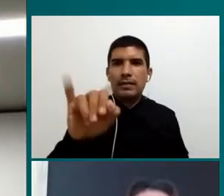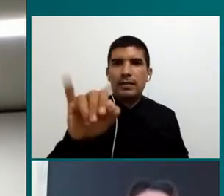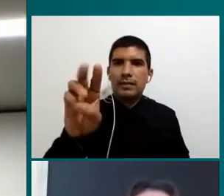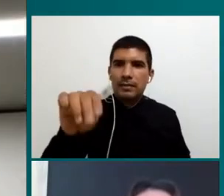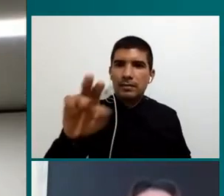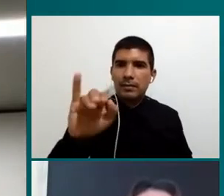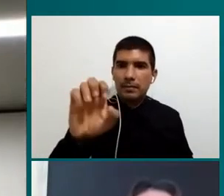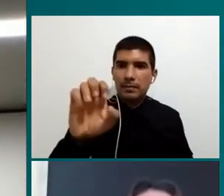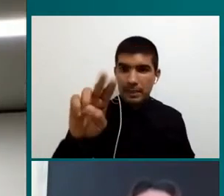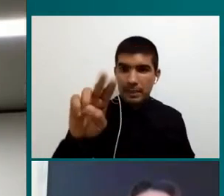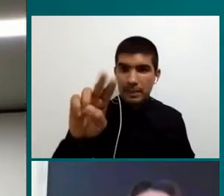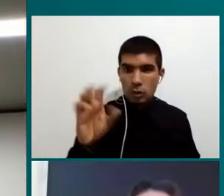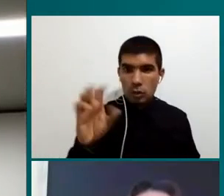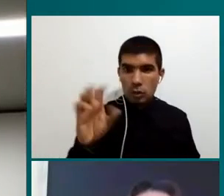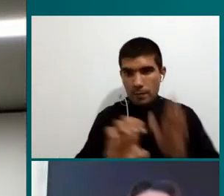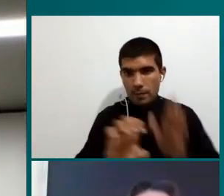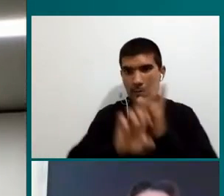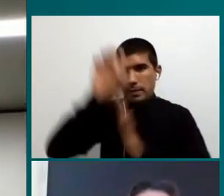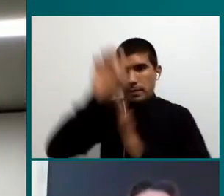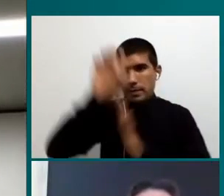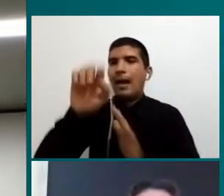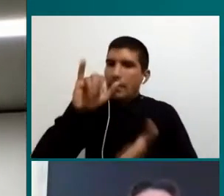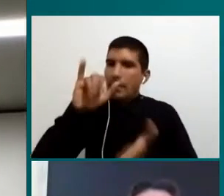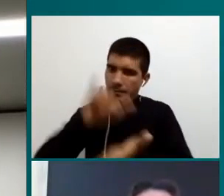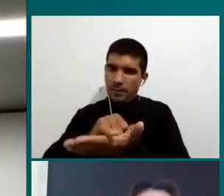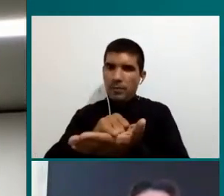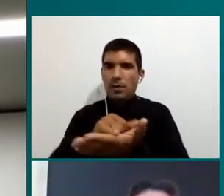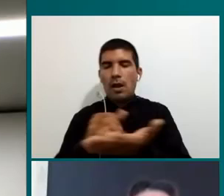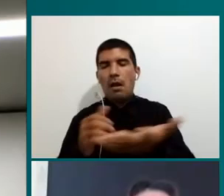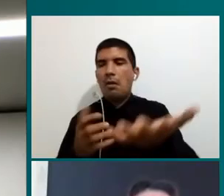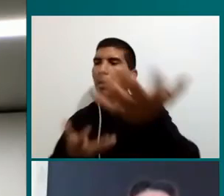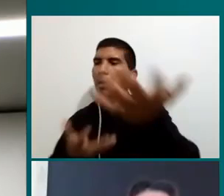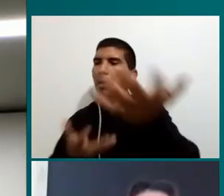tan interesante que nos compartió en esta charla. Un